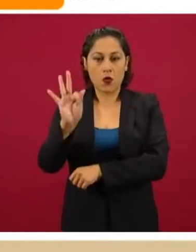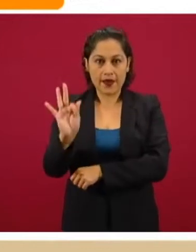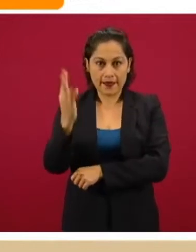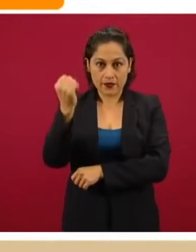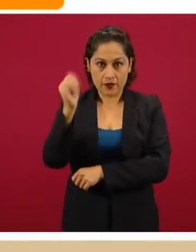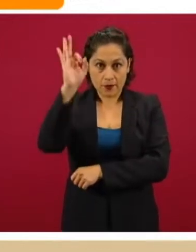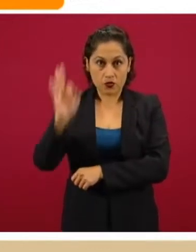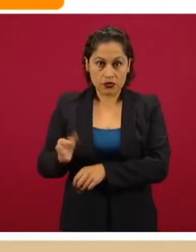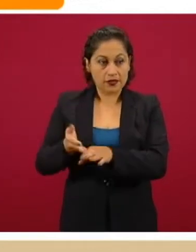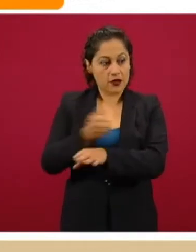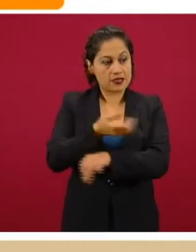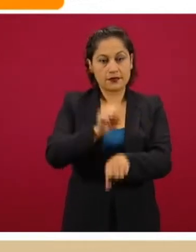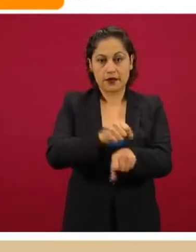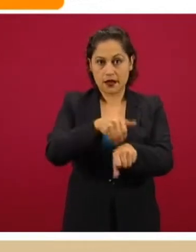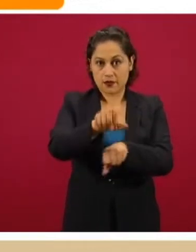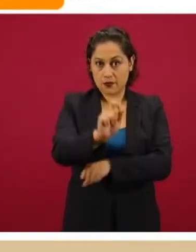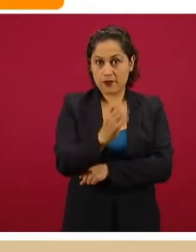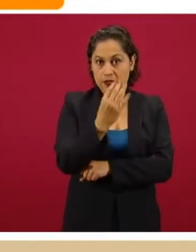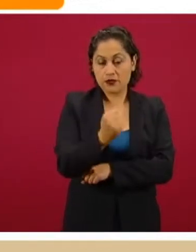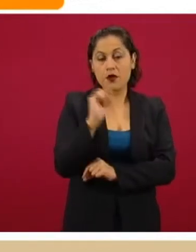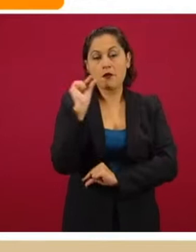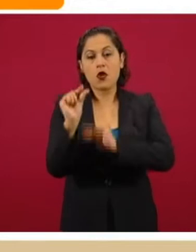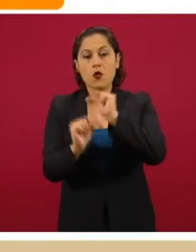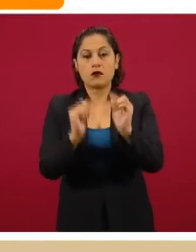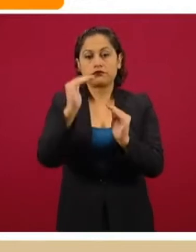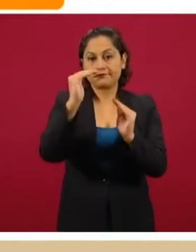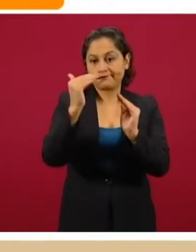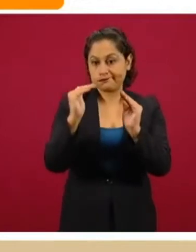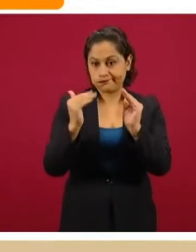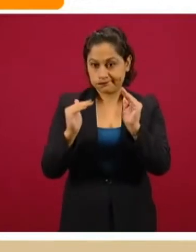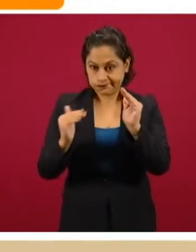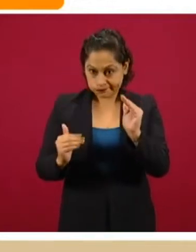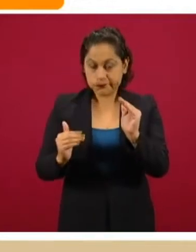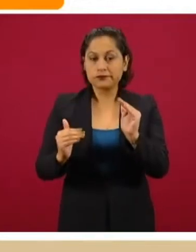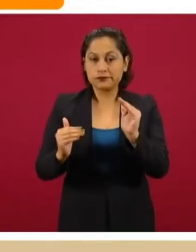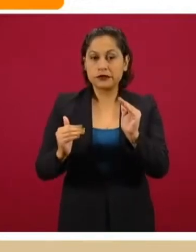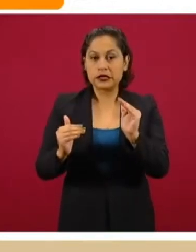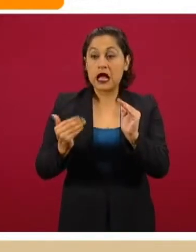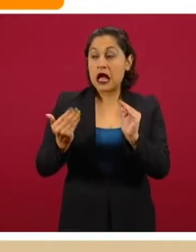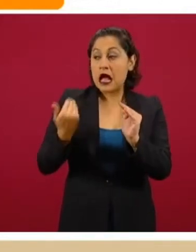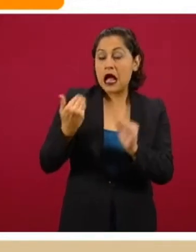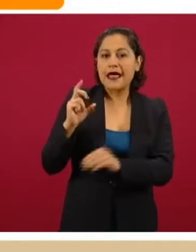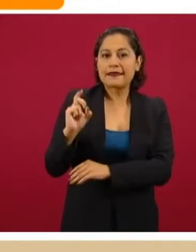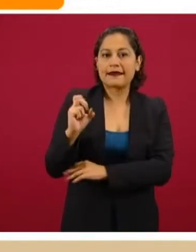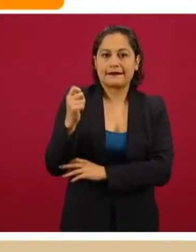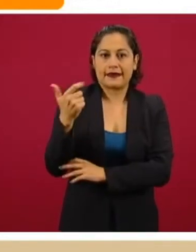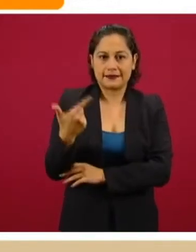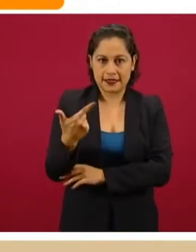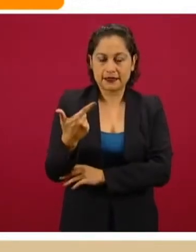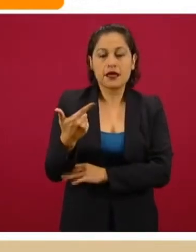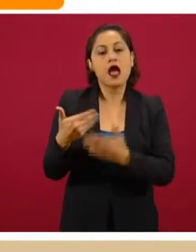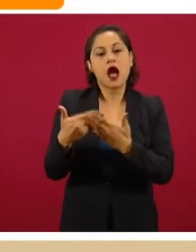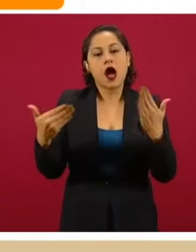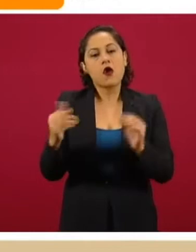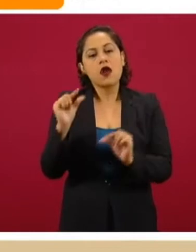semana 29 y posteriormente ha ido disminuyendo hasta llegar a un mínimo de 37%, y ahora ha tenido alguna